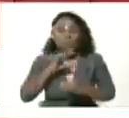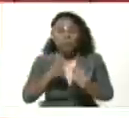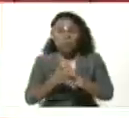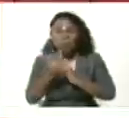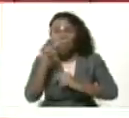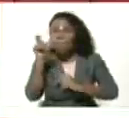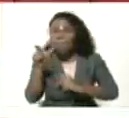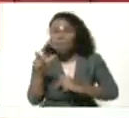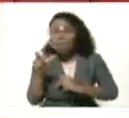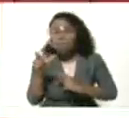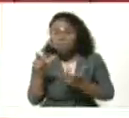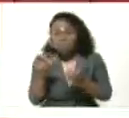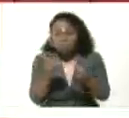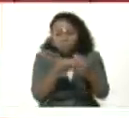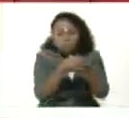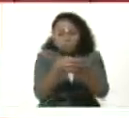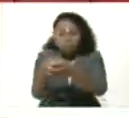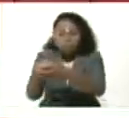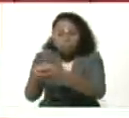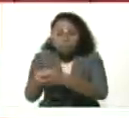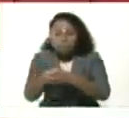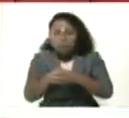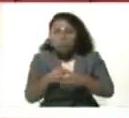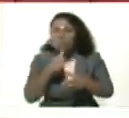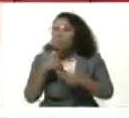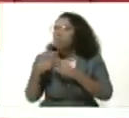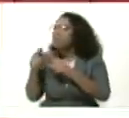con su cascarón, y un cogollito por aquí, ¿quién es el